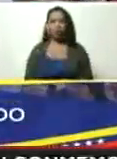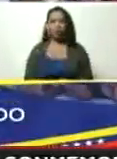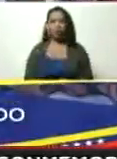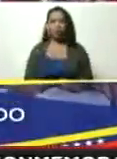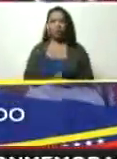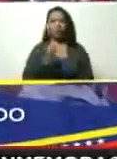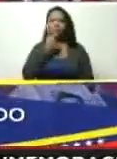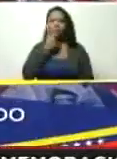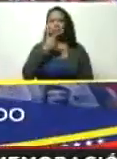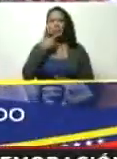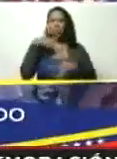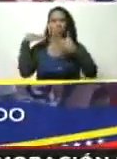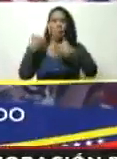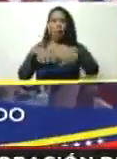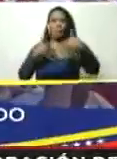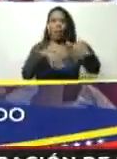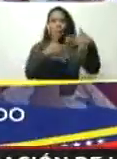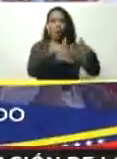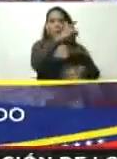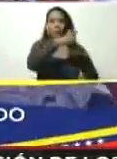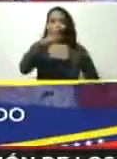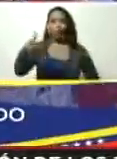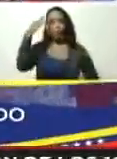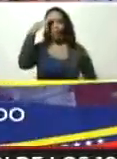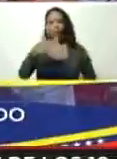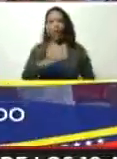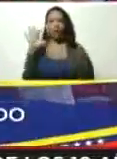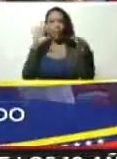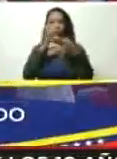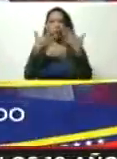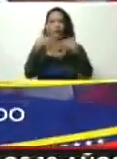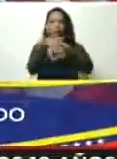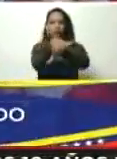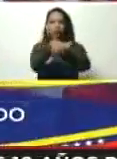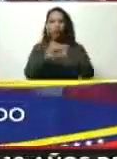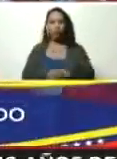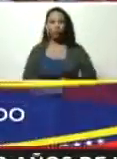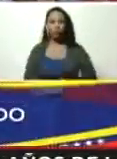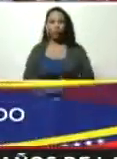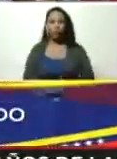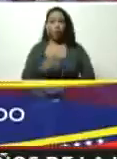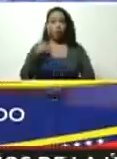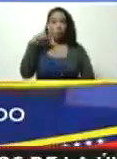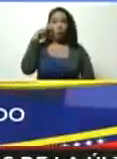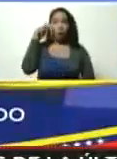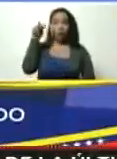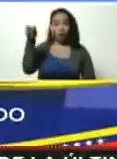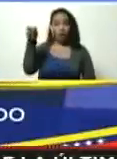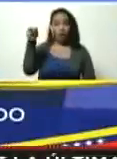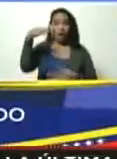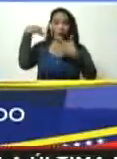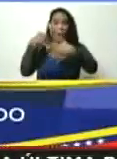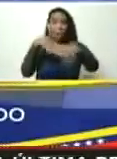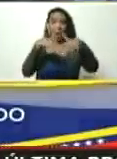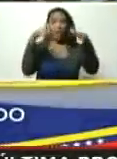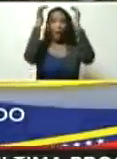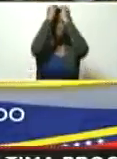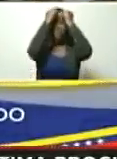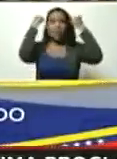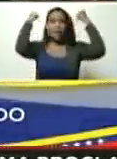Bonita marcha cívico-militar. Ahí vi en la marcha a los milicianos y milicianas